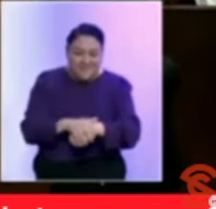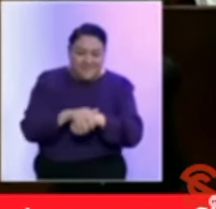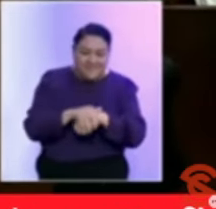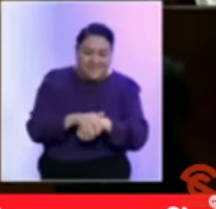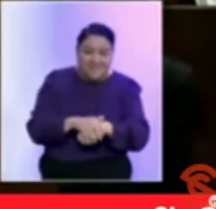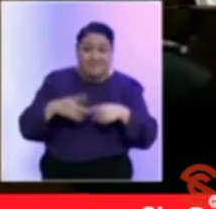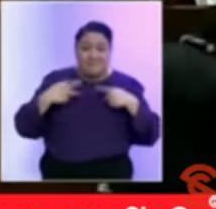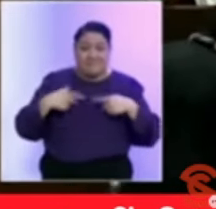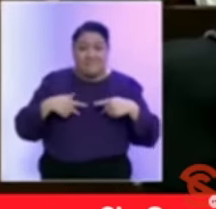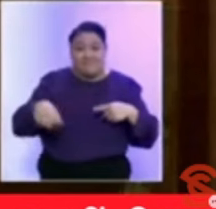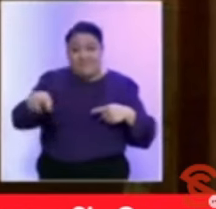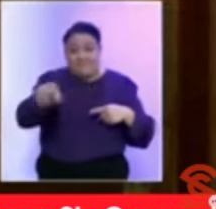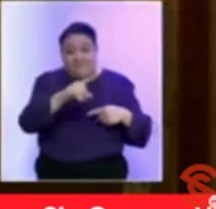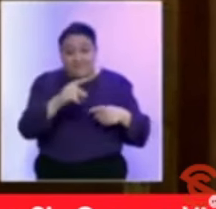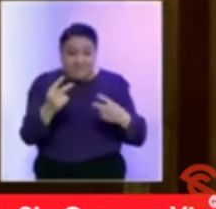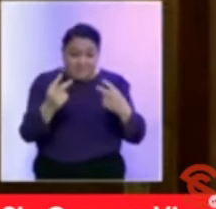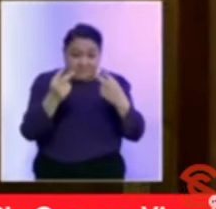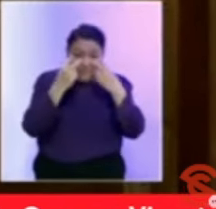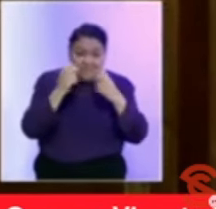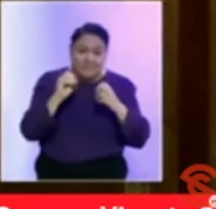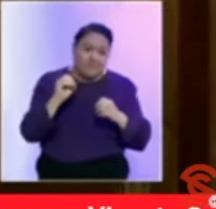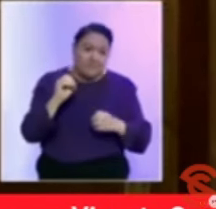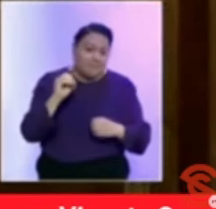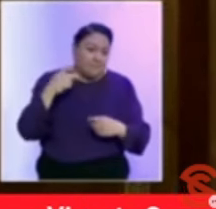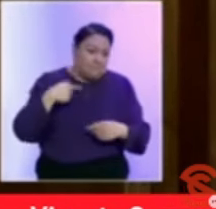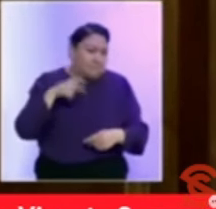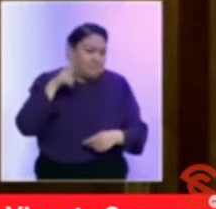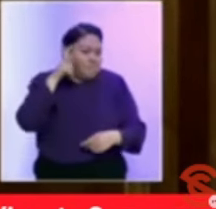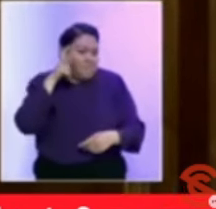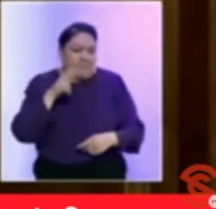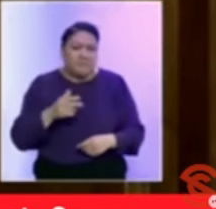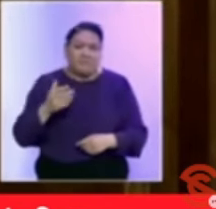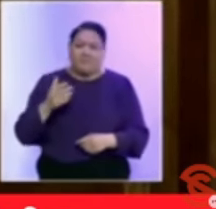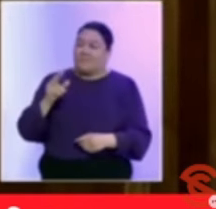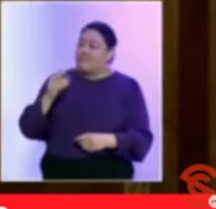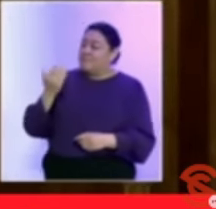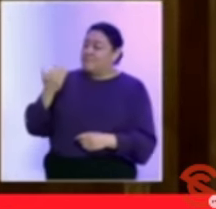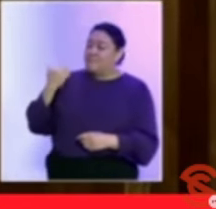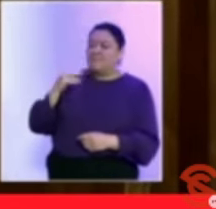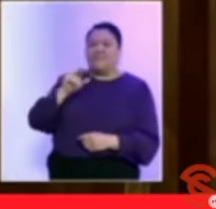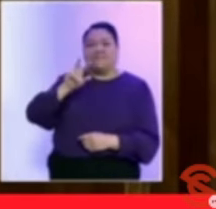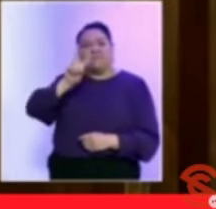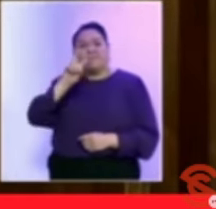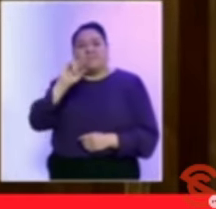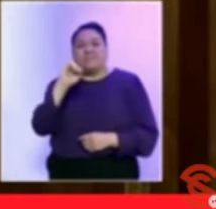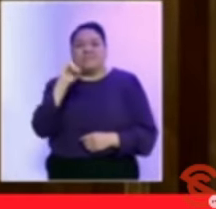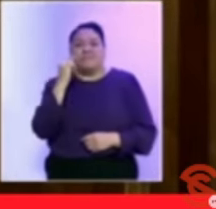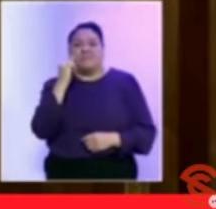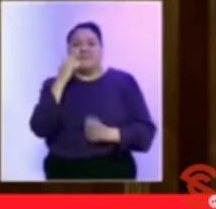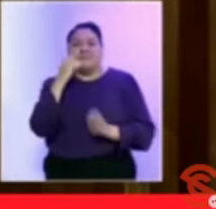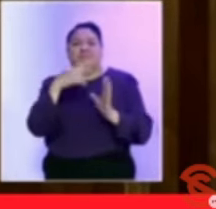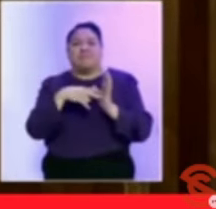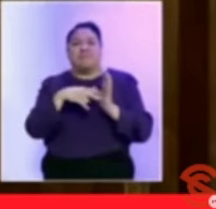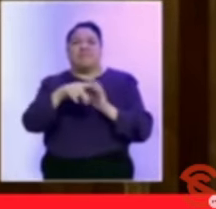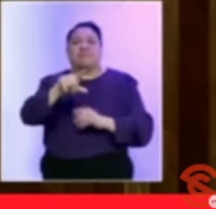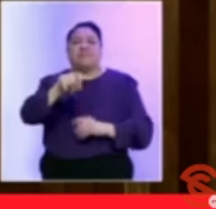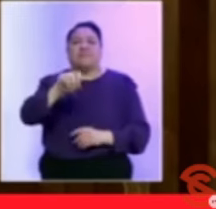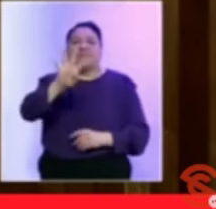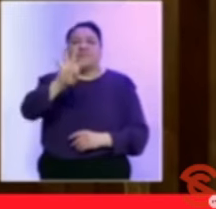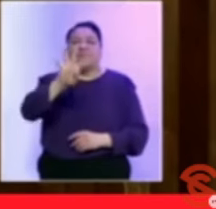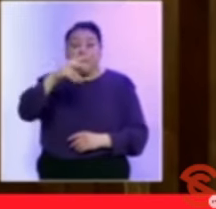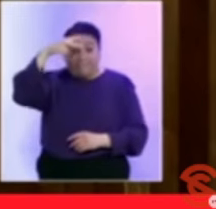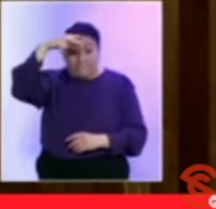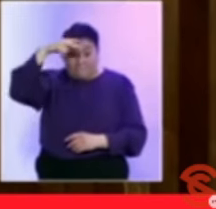a distancia el 2 de junio de 2024 el pueblo de